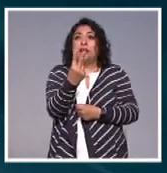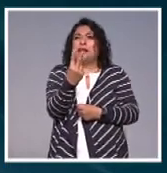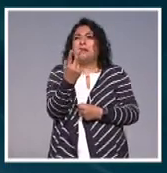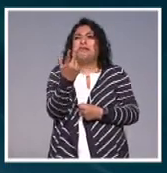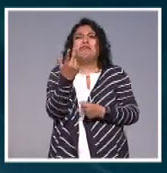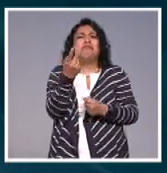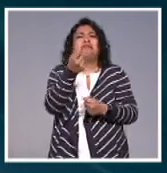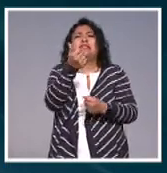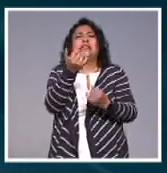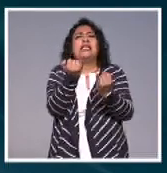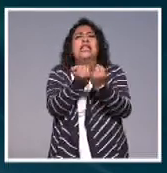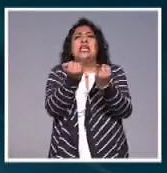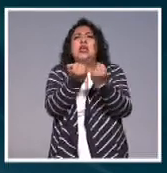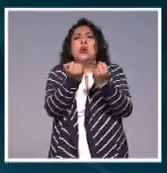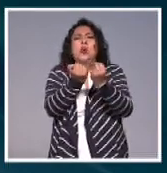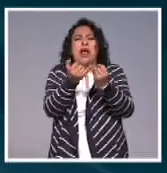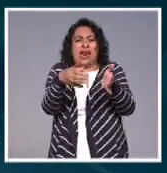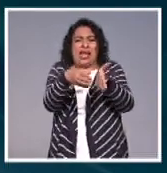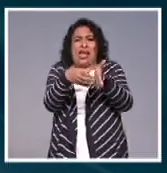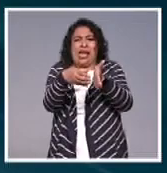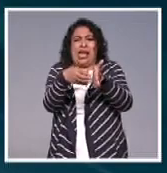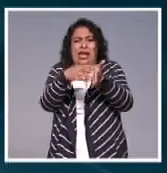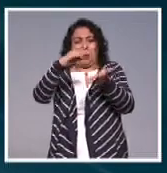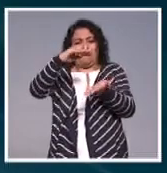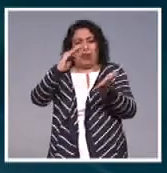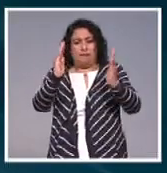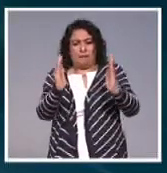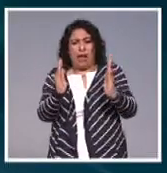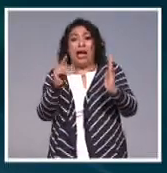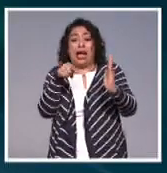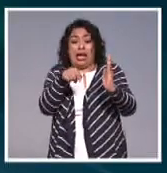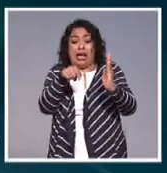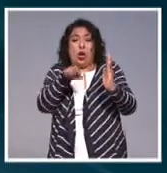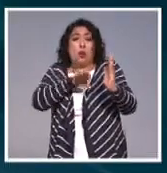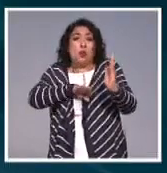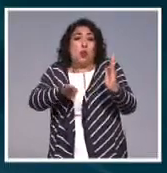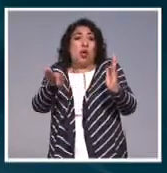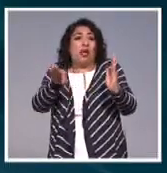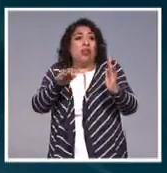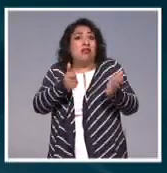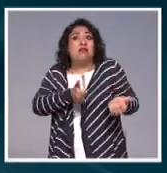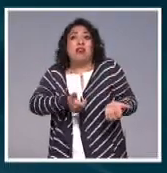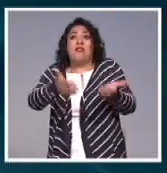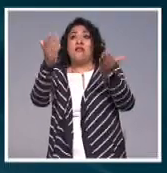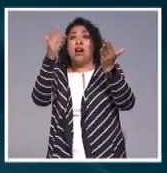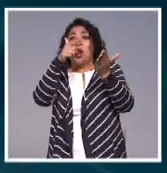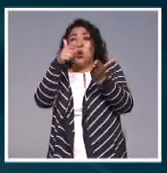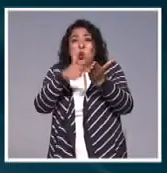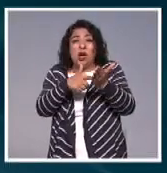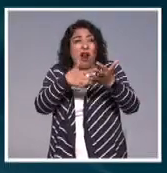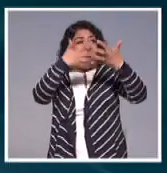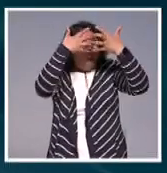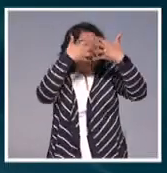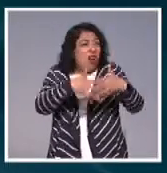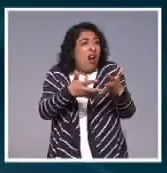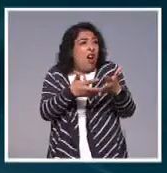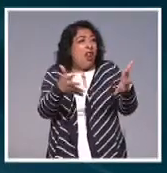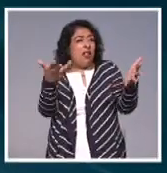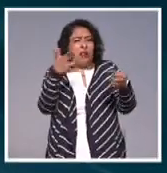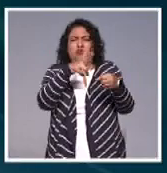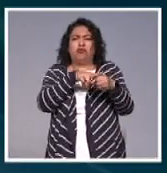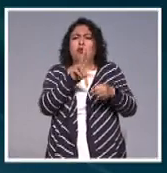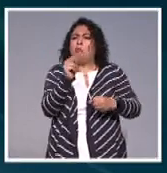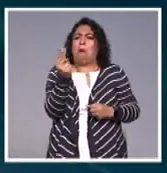fuera como la idea es hacer como una caja. Y esa caja puede llegar a lugares donde no se necesita infraestructura hospitalaria. Y justo